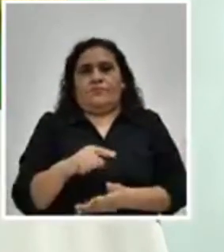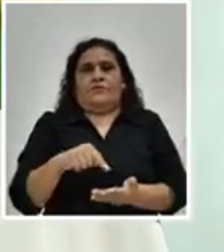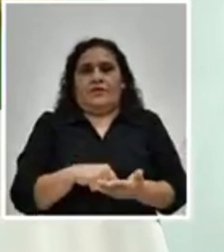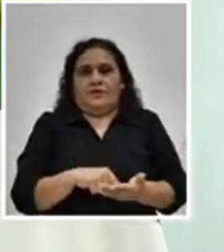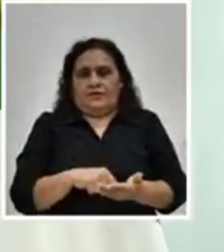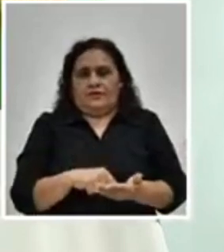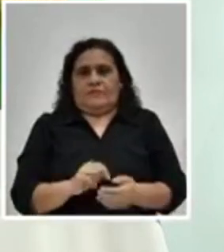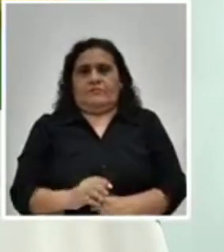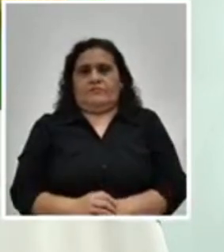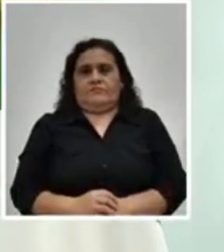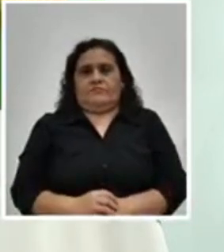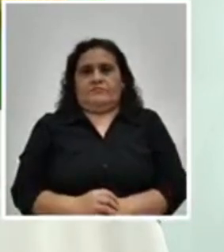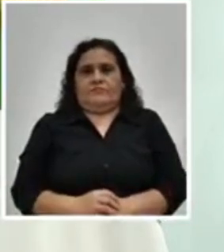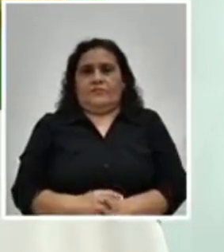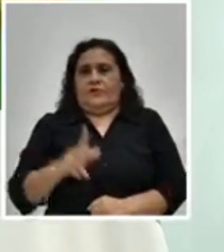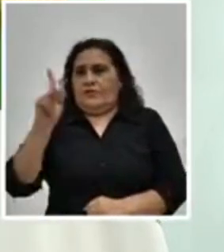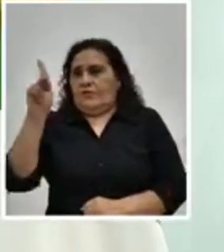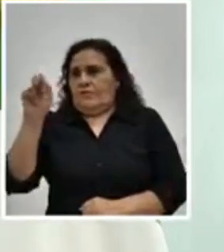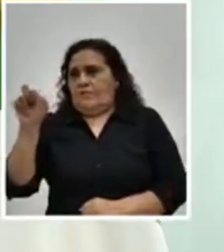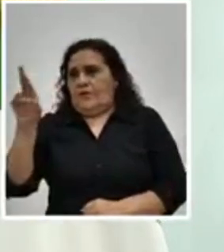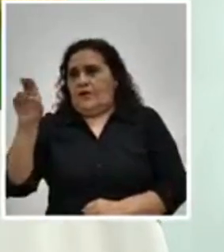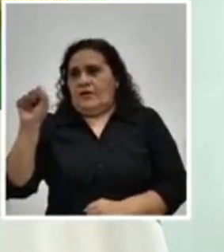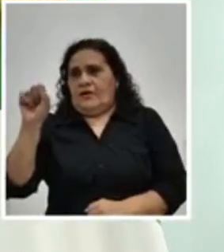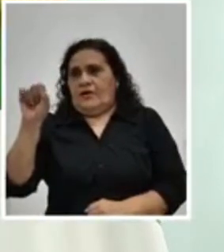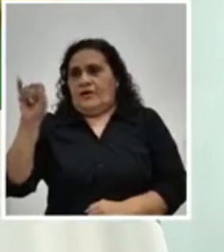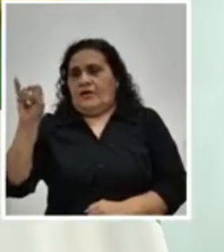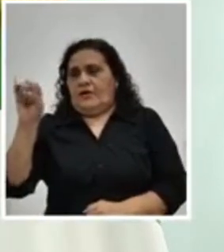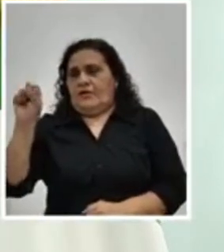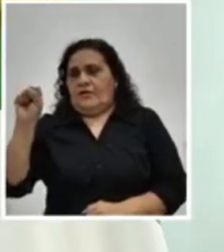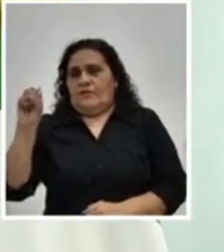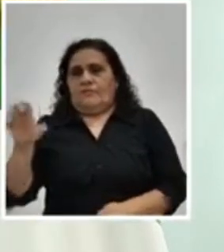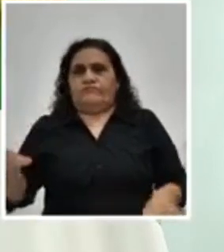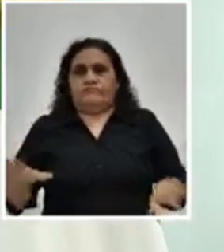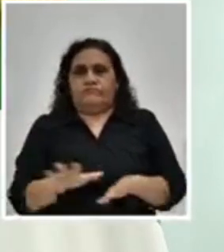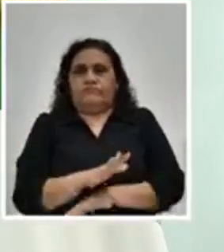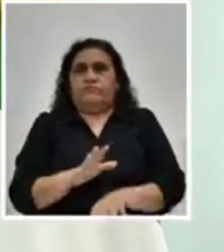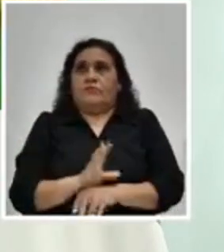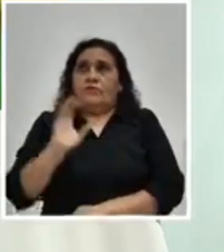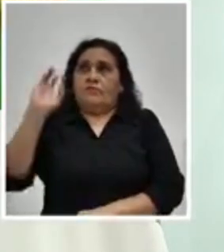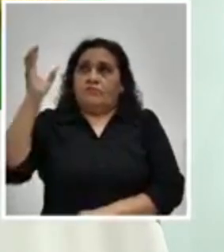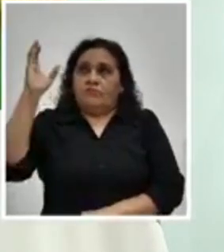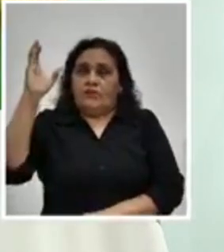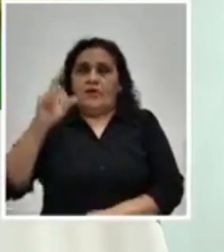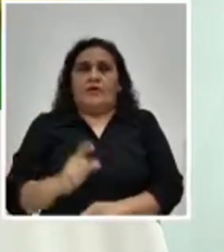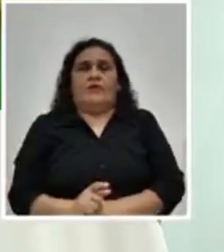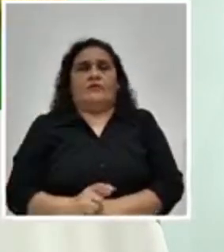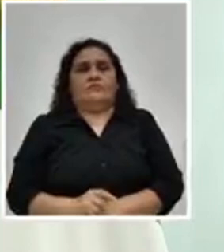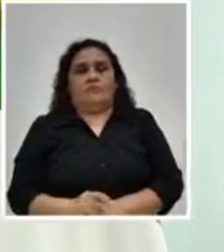En Paraíso se realizó el cambio de luminarias, pinturas,